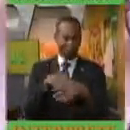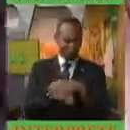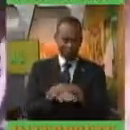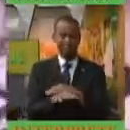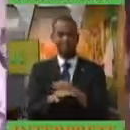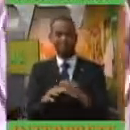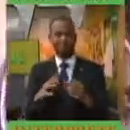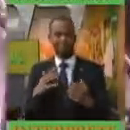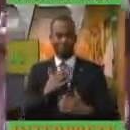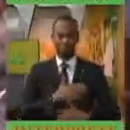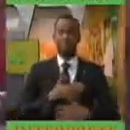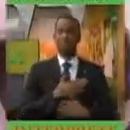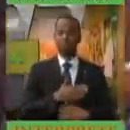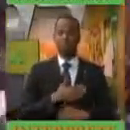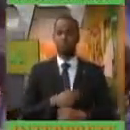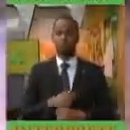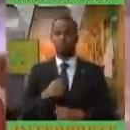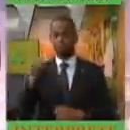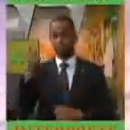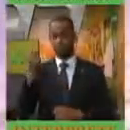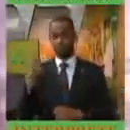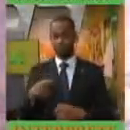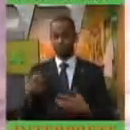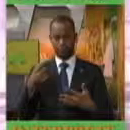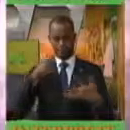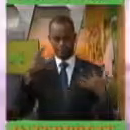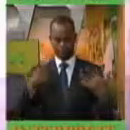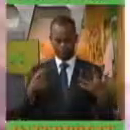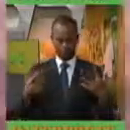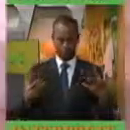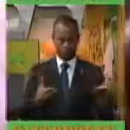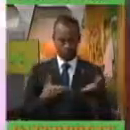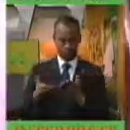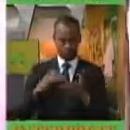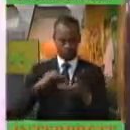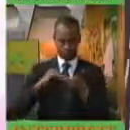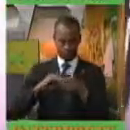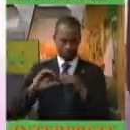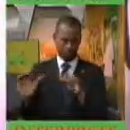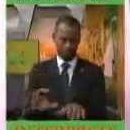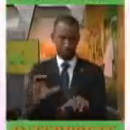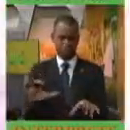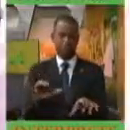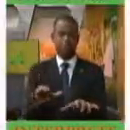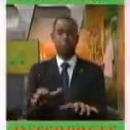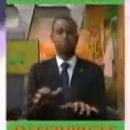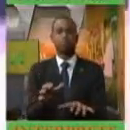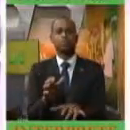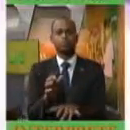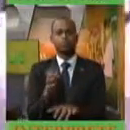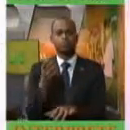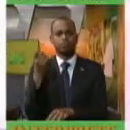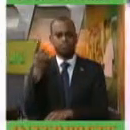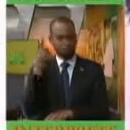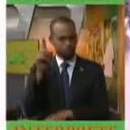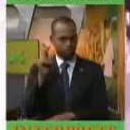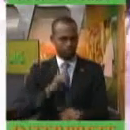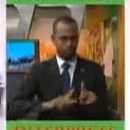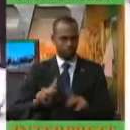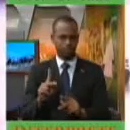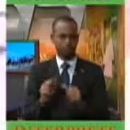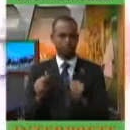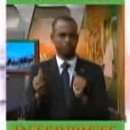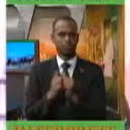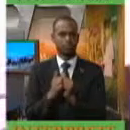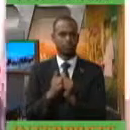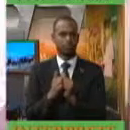muy importante, que todos los servicios que se ha estado haciendo desde CONADI no solamente son para personas con